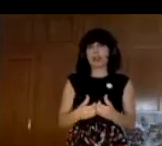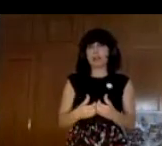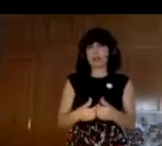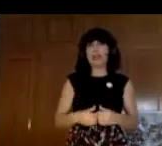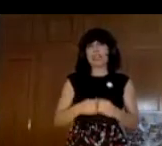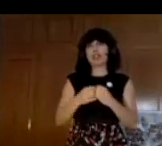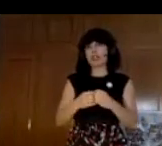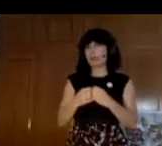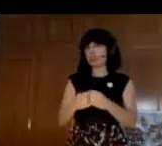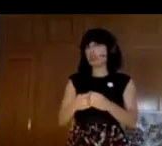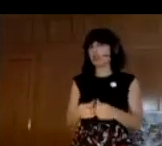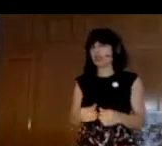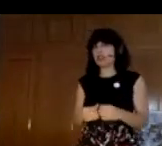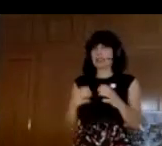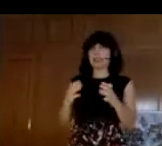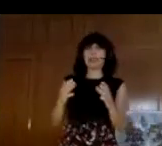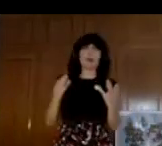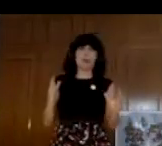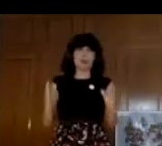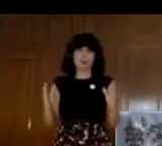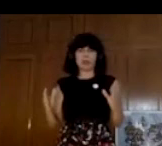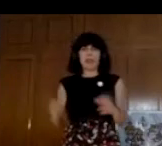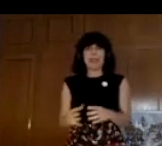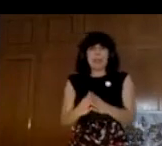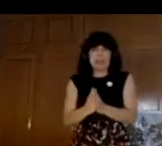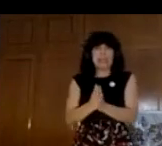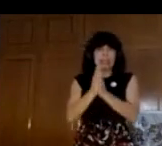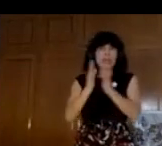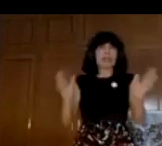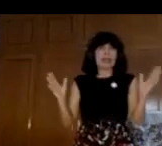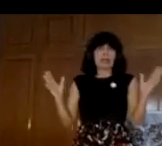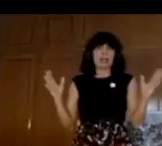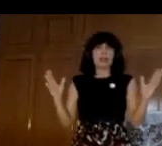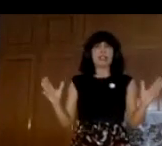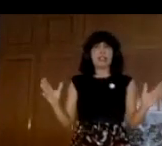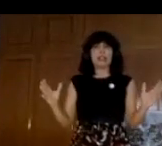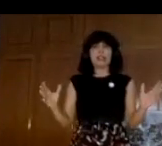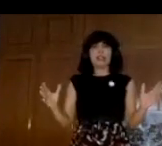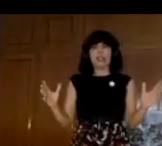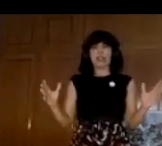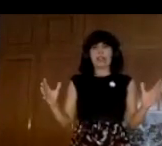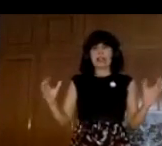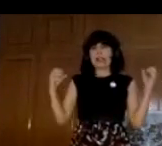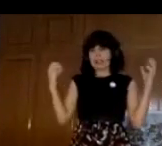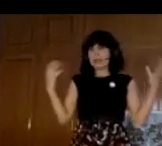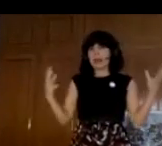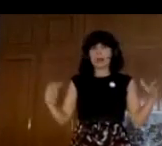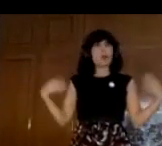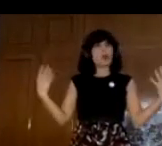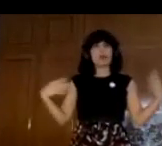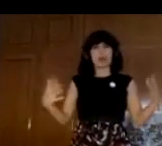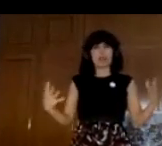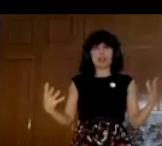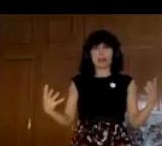el cambio y muchos ciudadanos se sienten empoderados y piensan que pueden cambiar cosas y activan